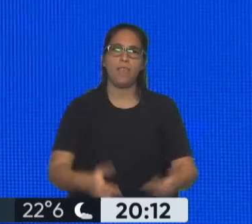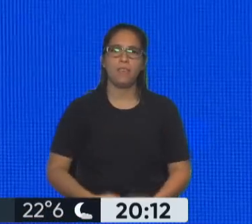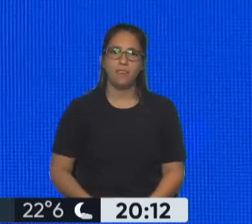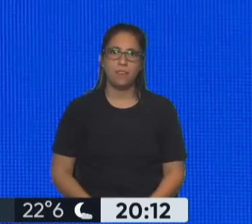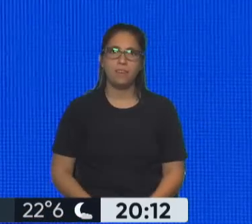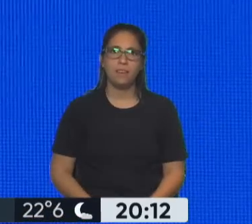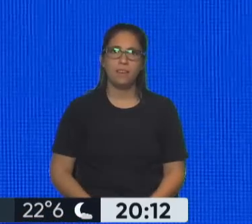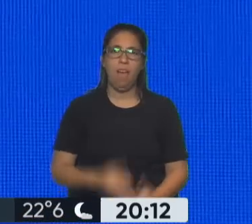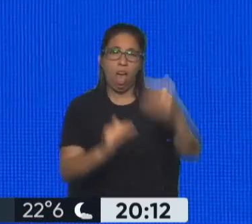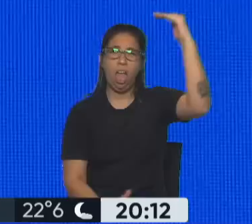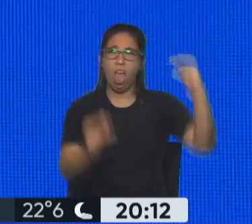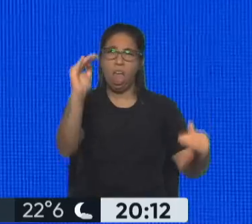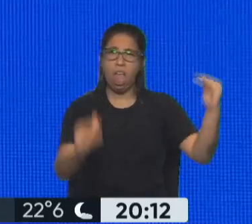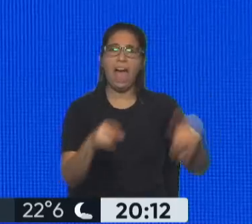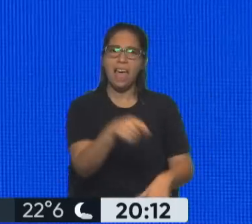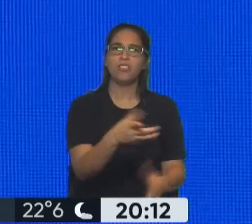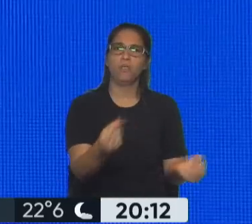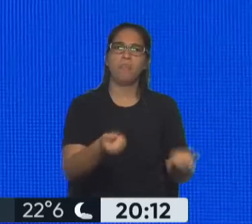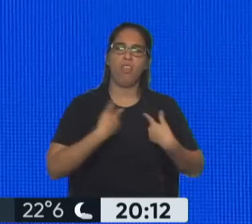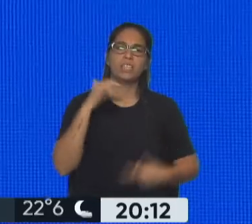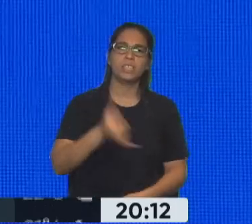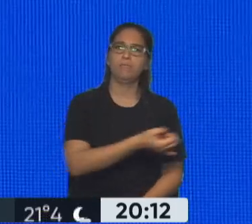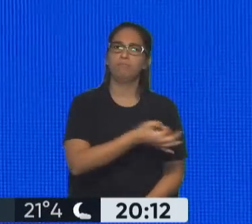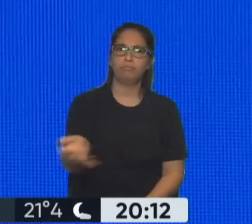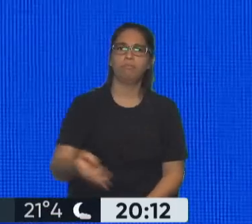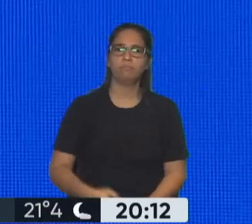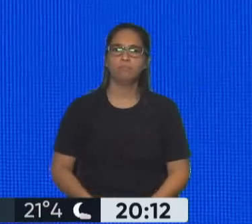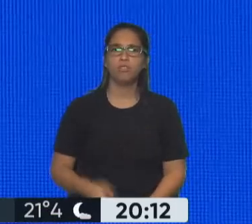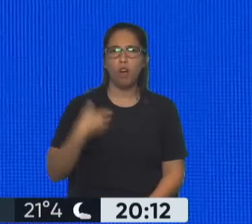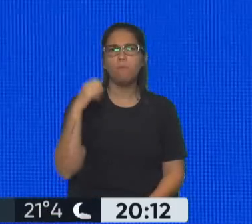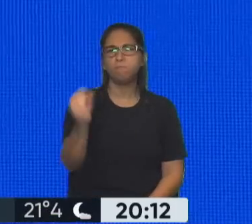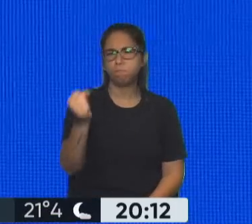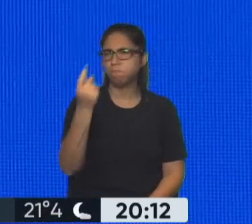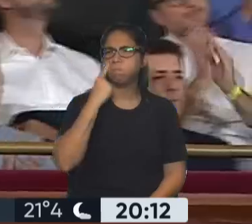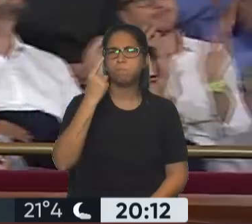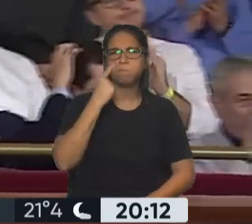tan inequitativo. A eso sí le tengo miedo. Yo ya viví,